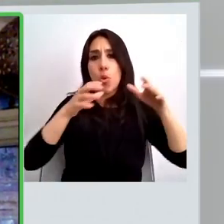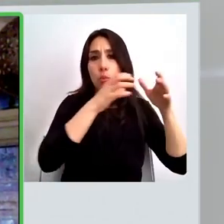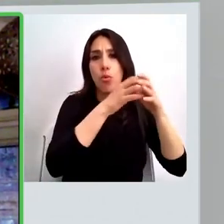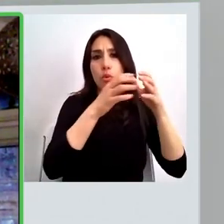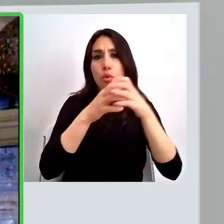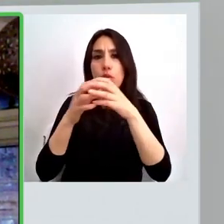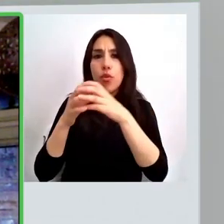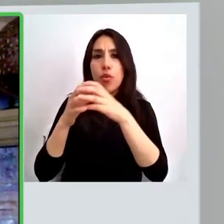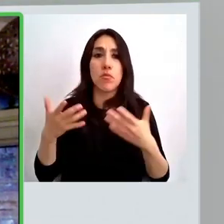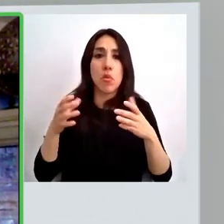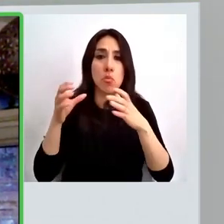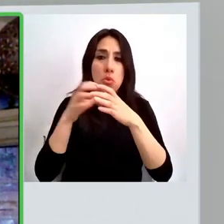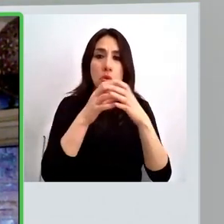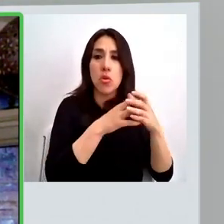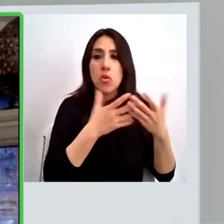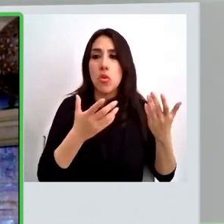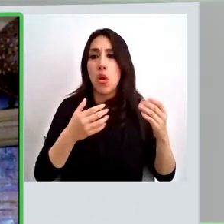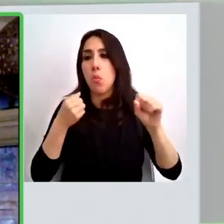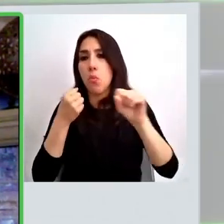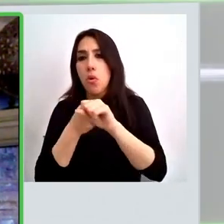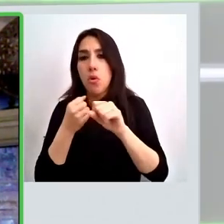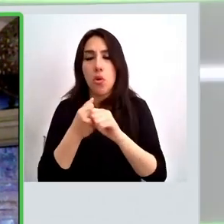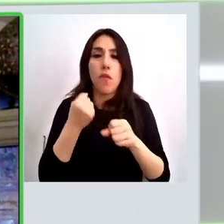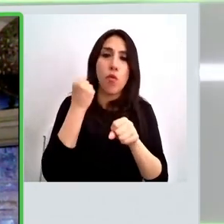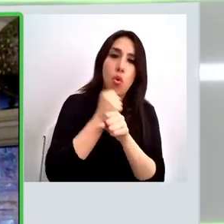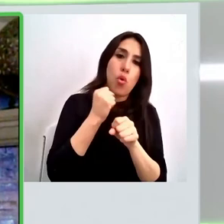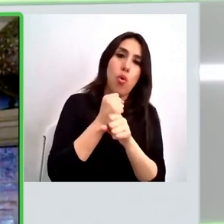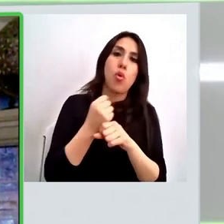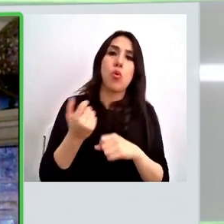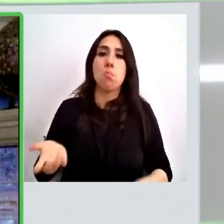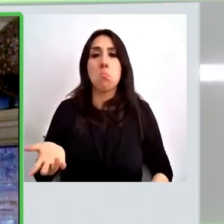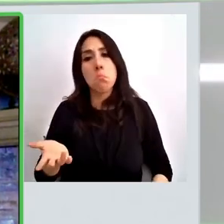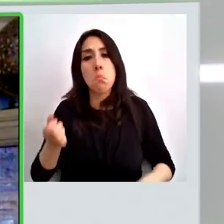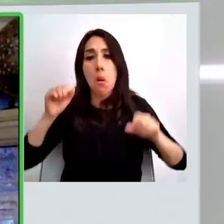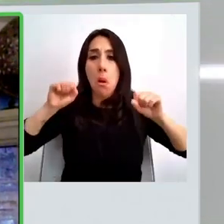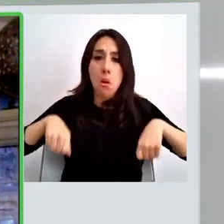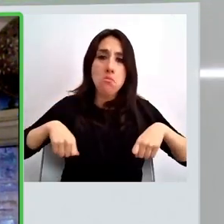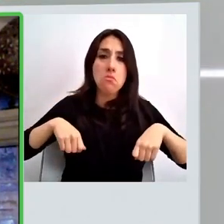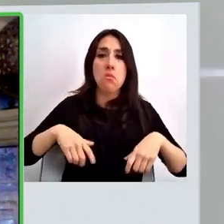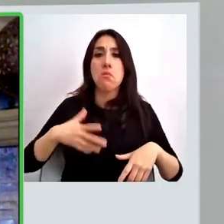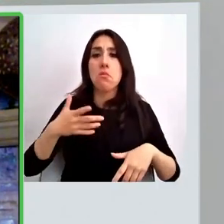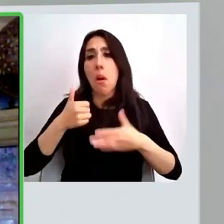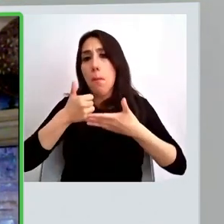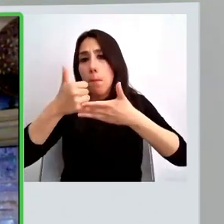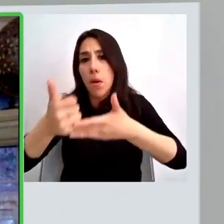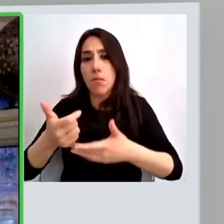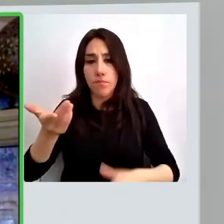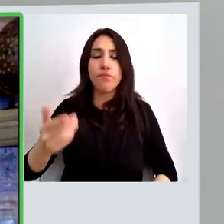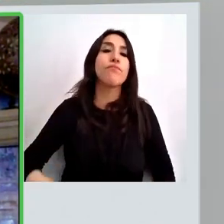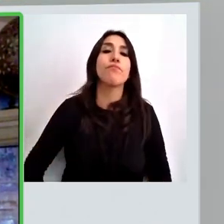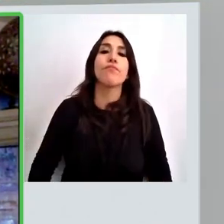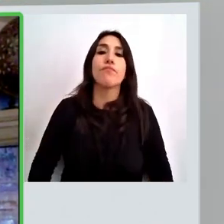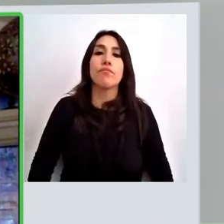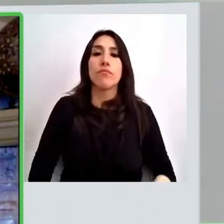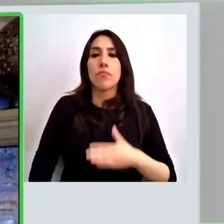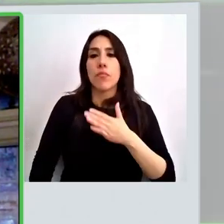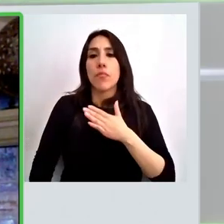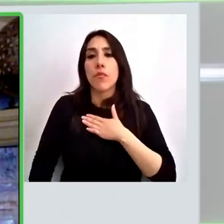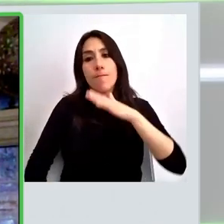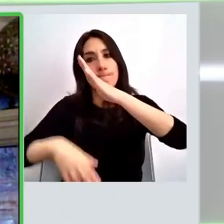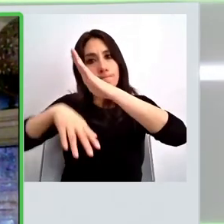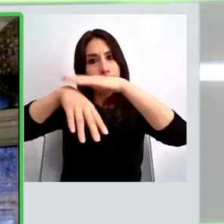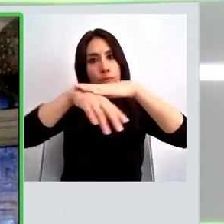los empleados podría ayudarlos también con eso pero mi mensaje general para terminar es que ustedes nunca se van a arrepentir